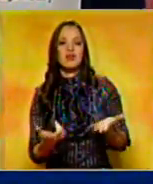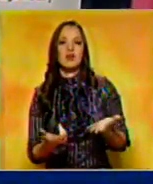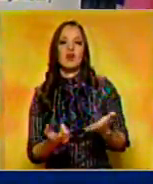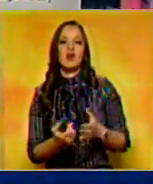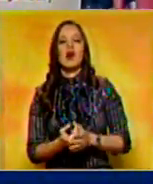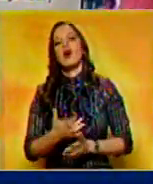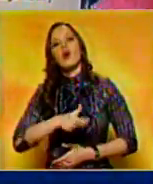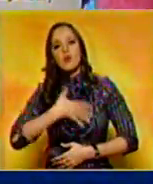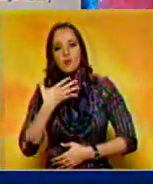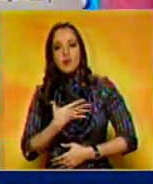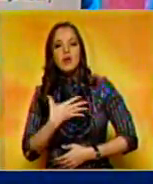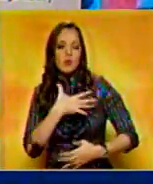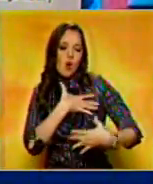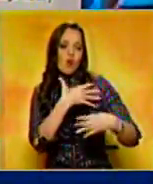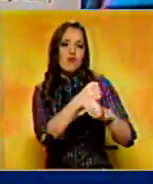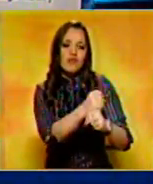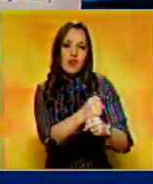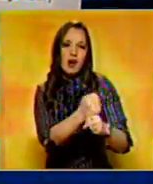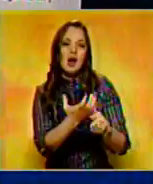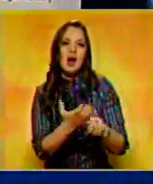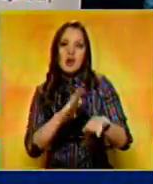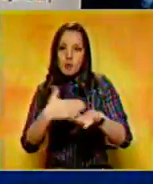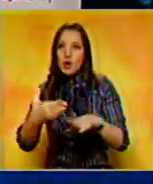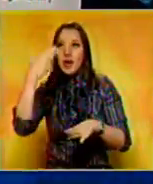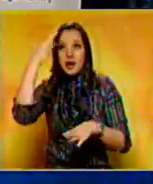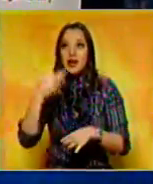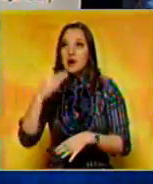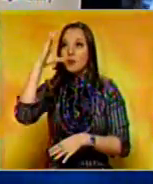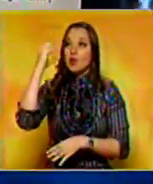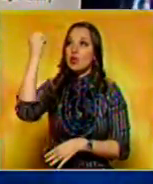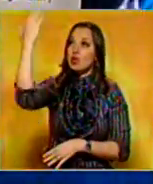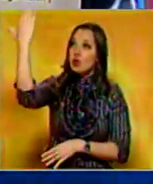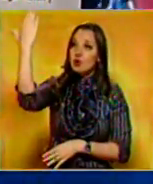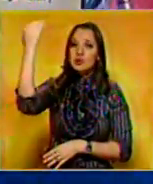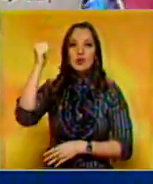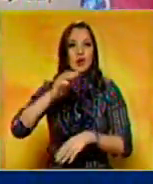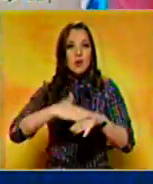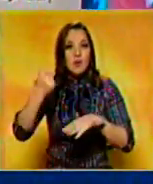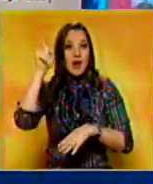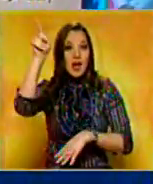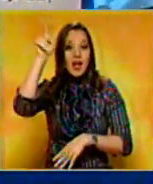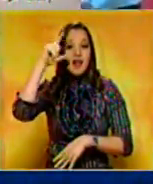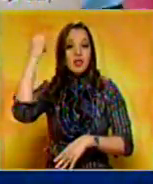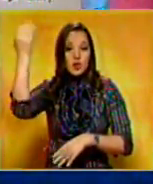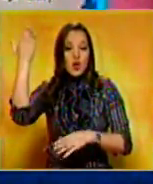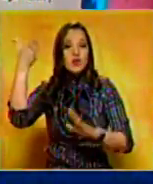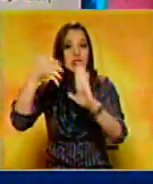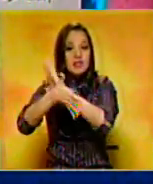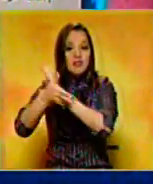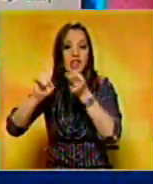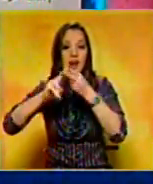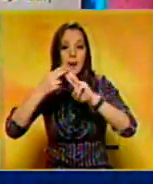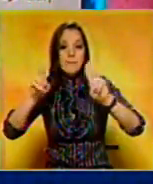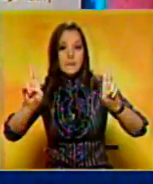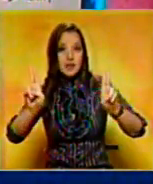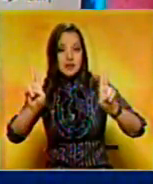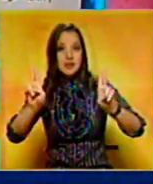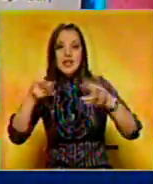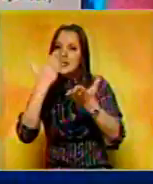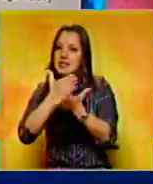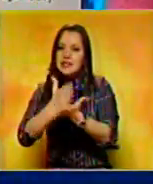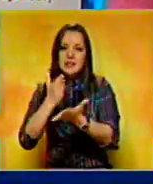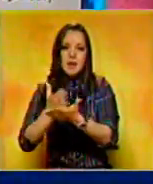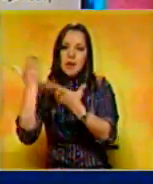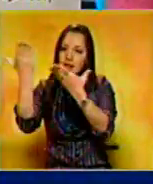Podemos tener confianza porque creemos en Dios. Dios es el Dios de la paz. Dios es Padre y nos ofrece